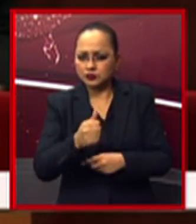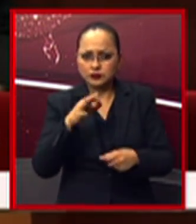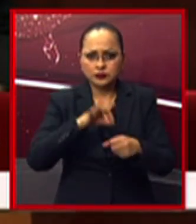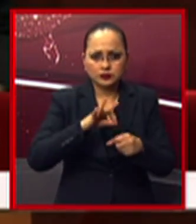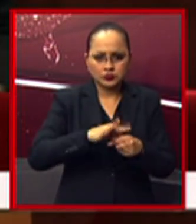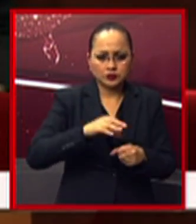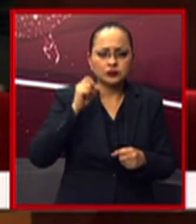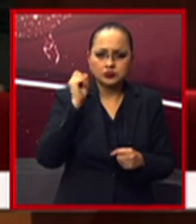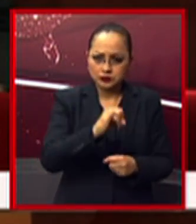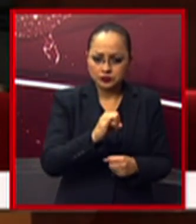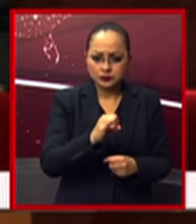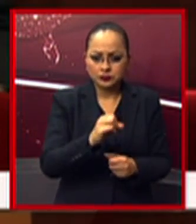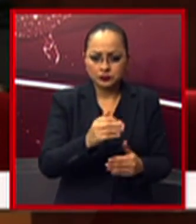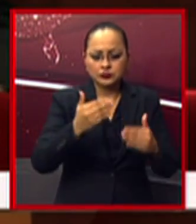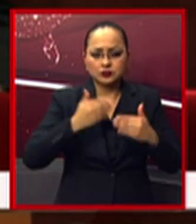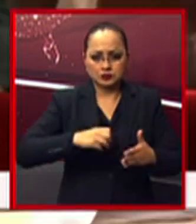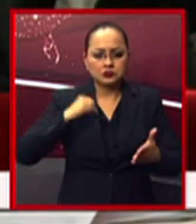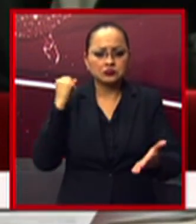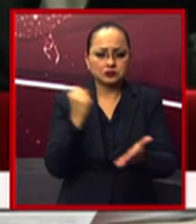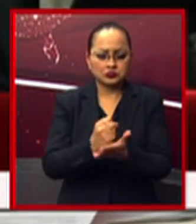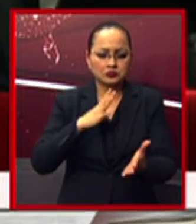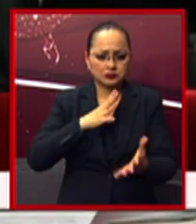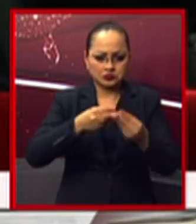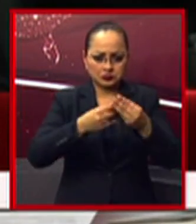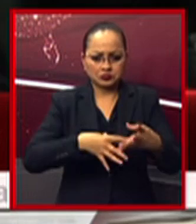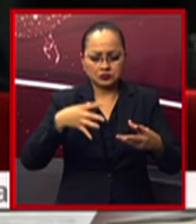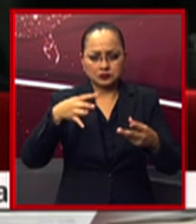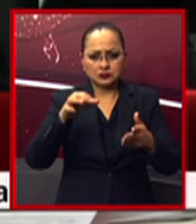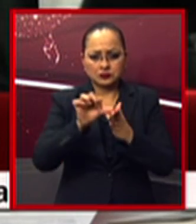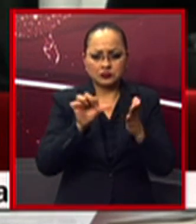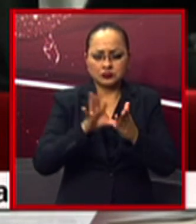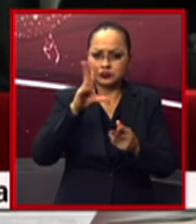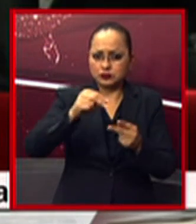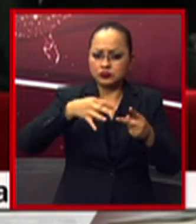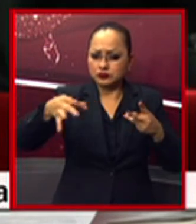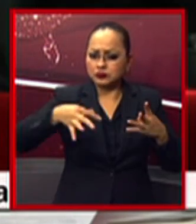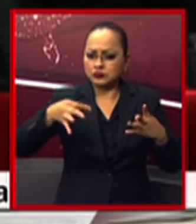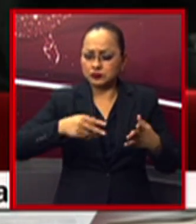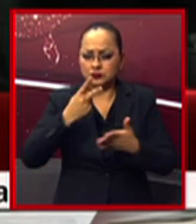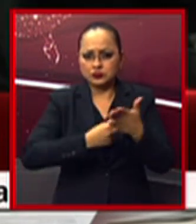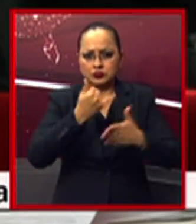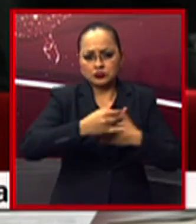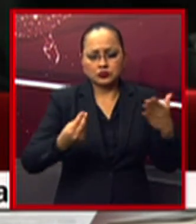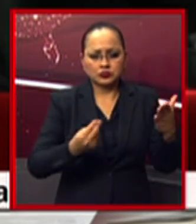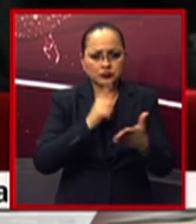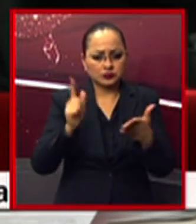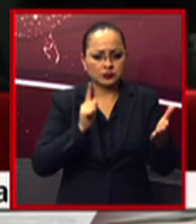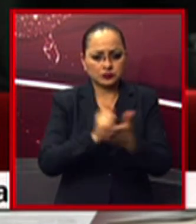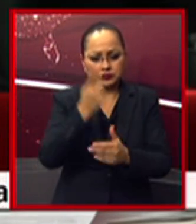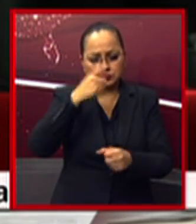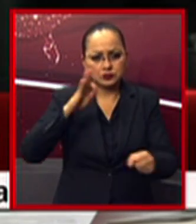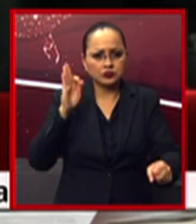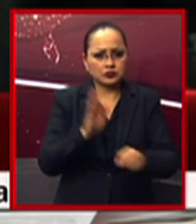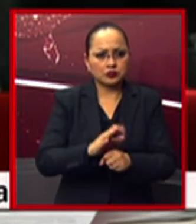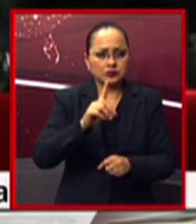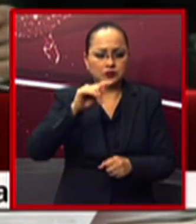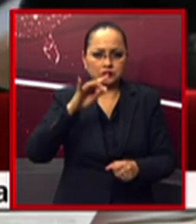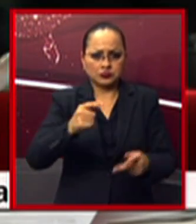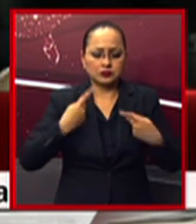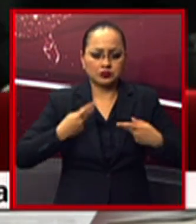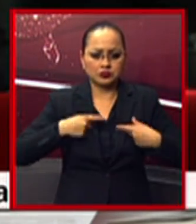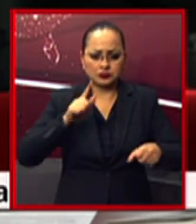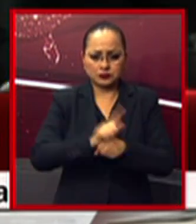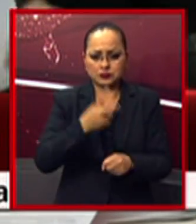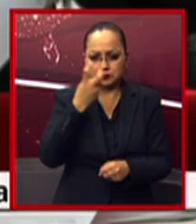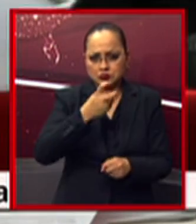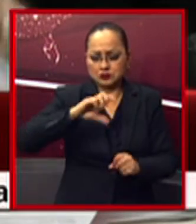votos a favor. En consecuencia, queda aprobado en lo general y en los artículos no reservados del proyecto de Ley General de Protección de Datos Personales en posesión de